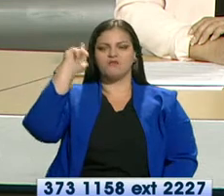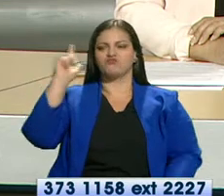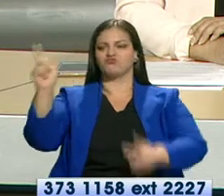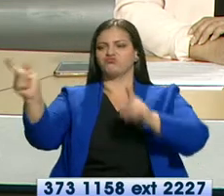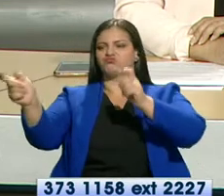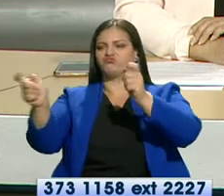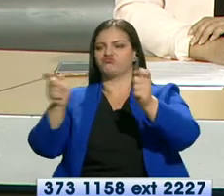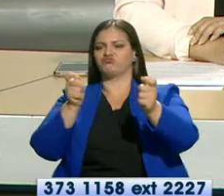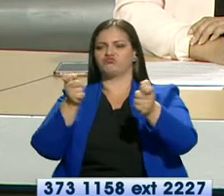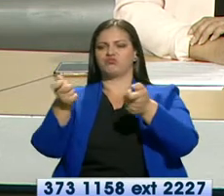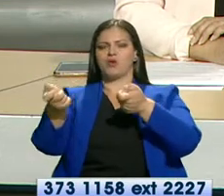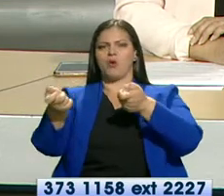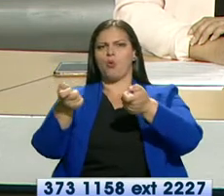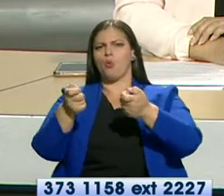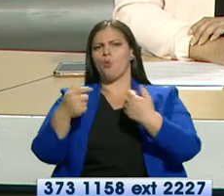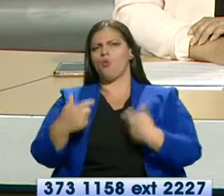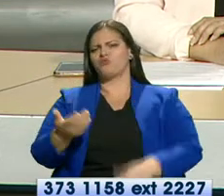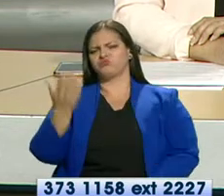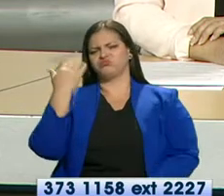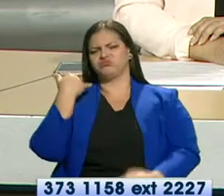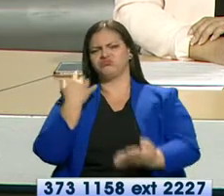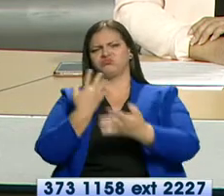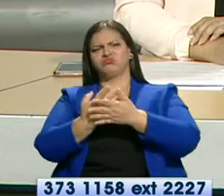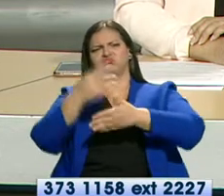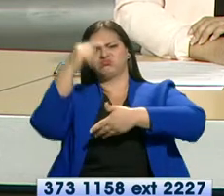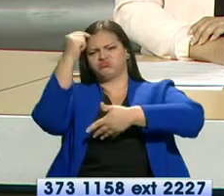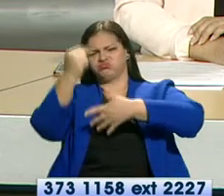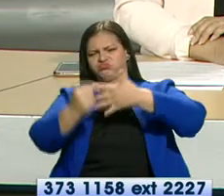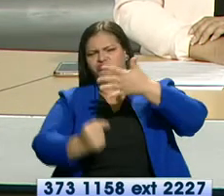largo historial delictivo.